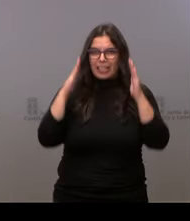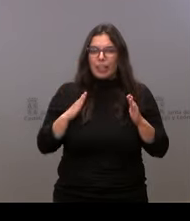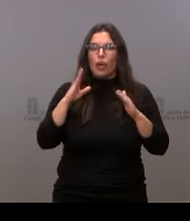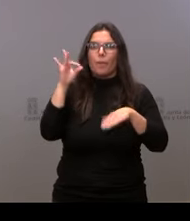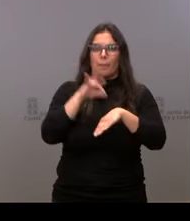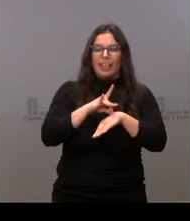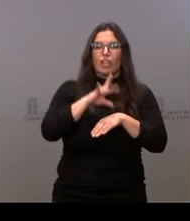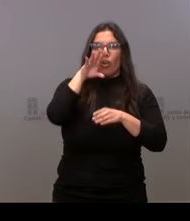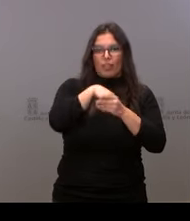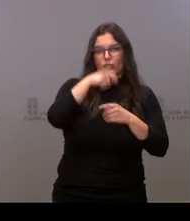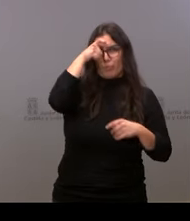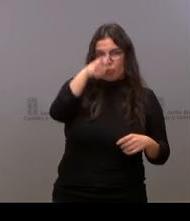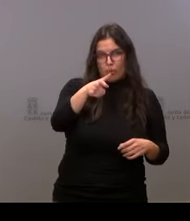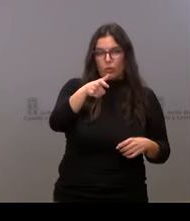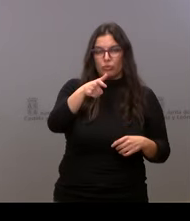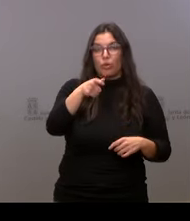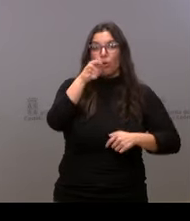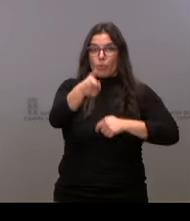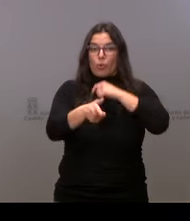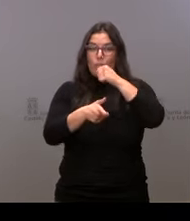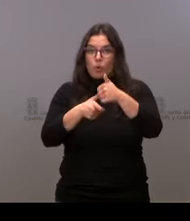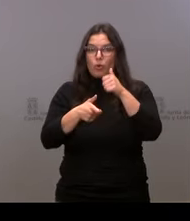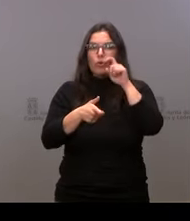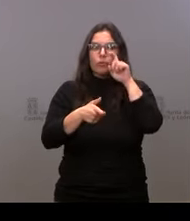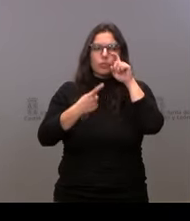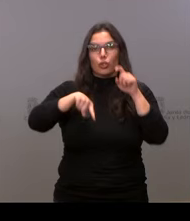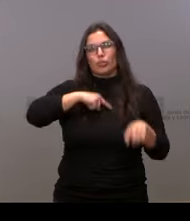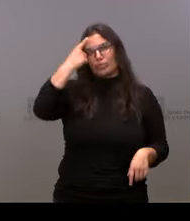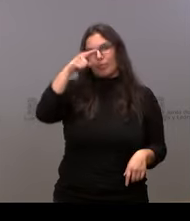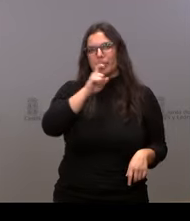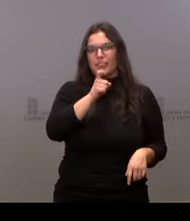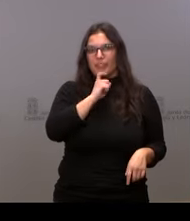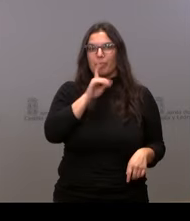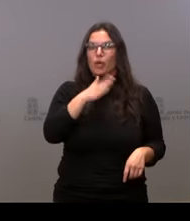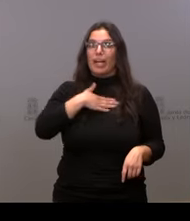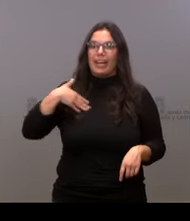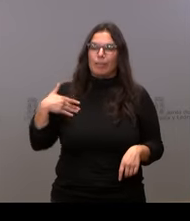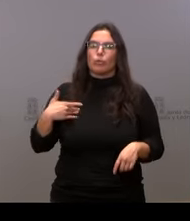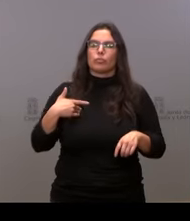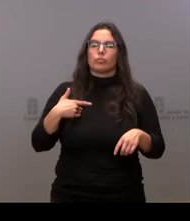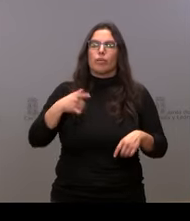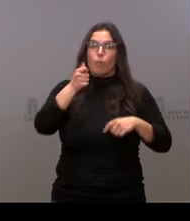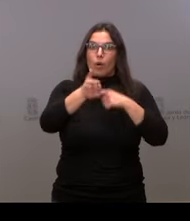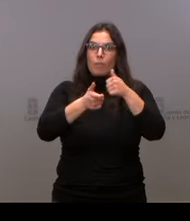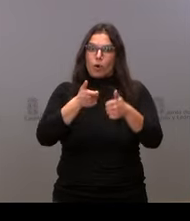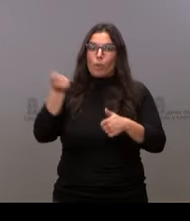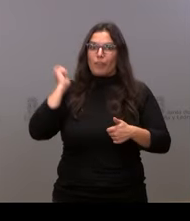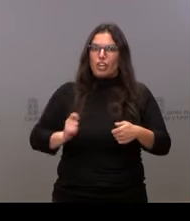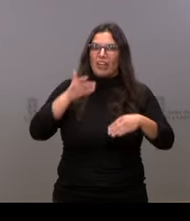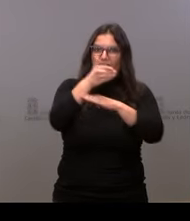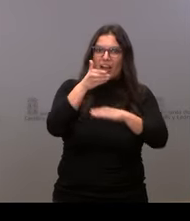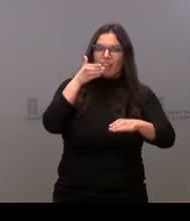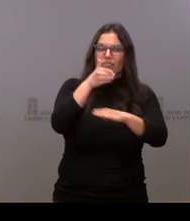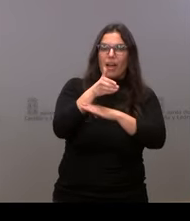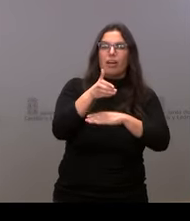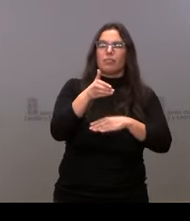rural estamos recuperando sabemos que es difícil la presencialidad de los profesionales de la